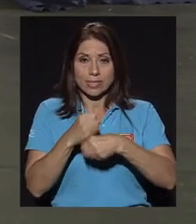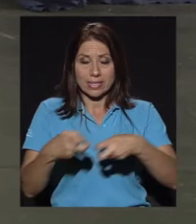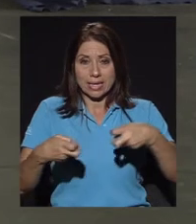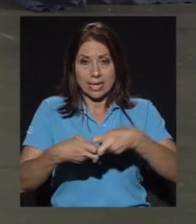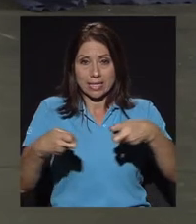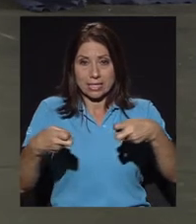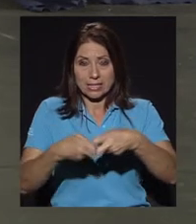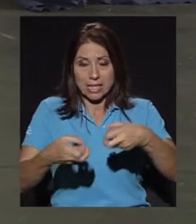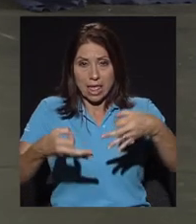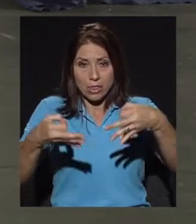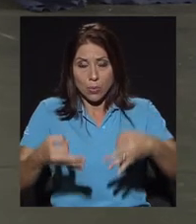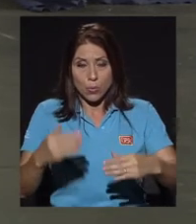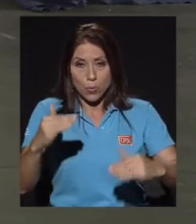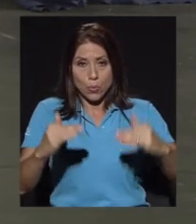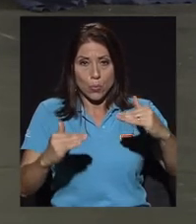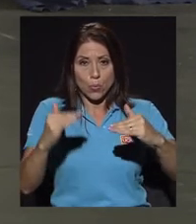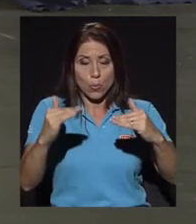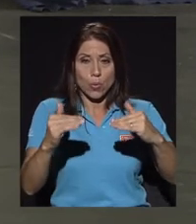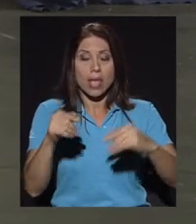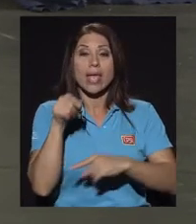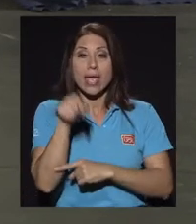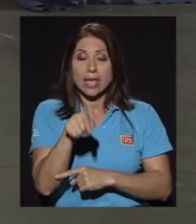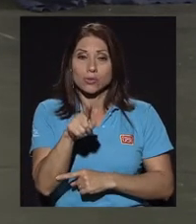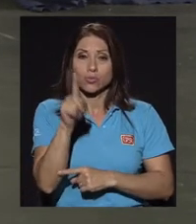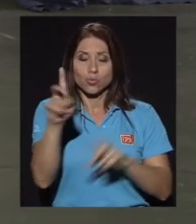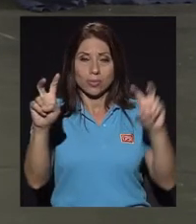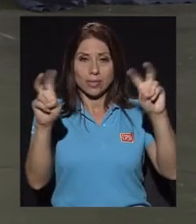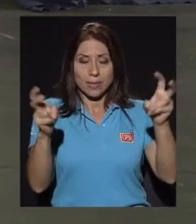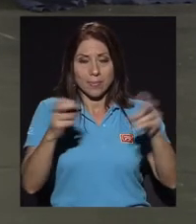sostenible es uno de esos factores que